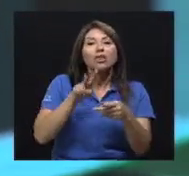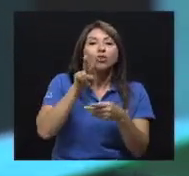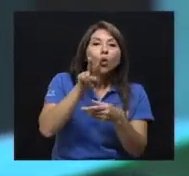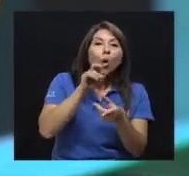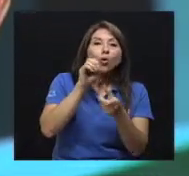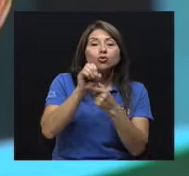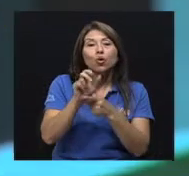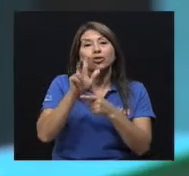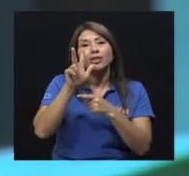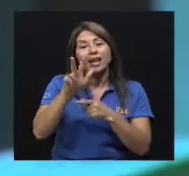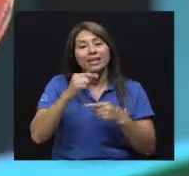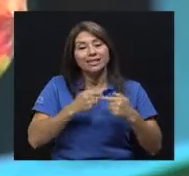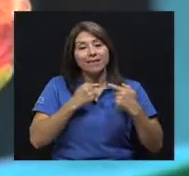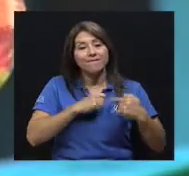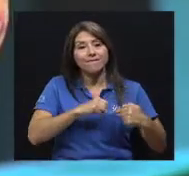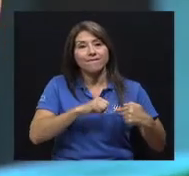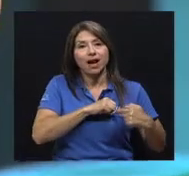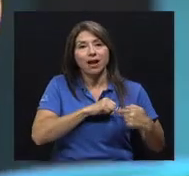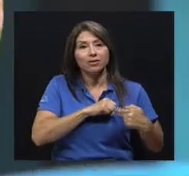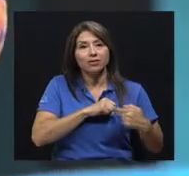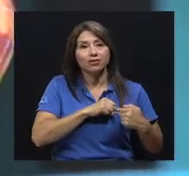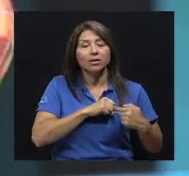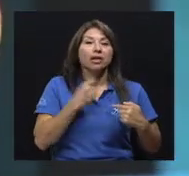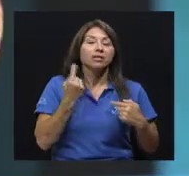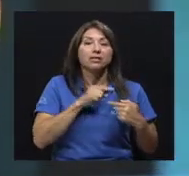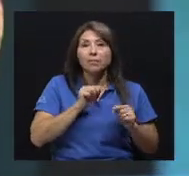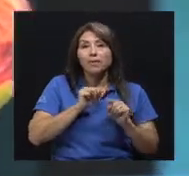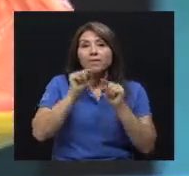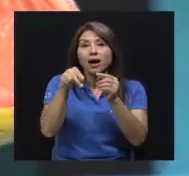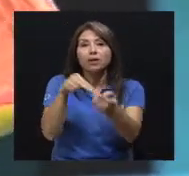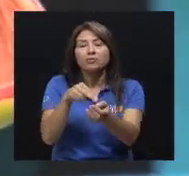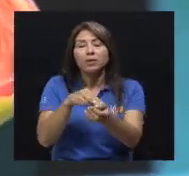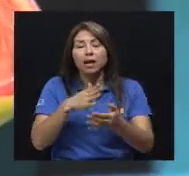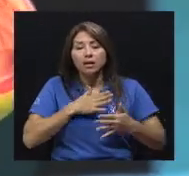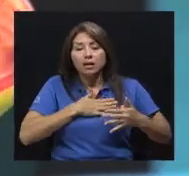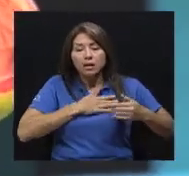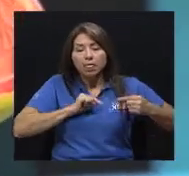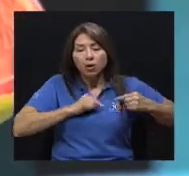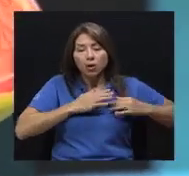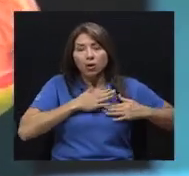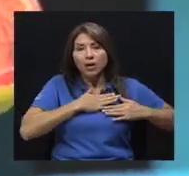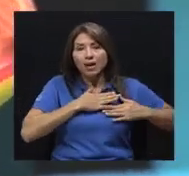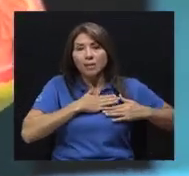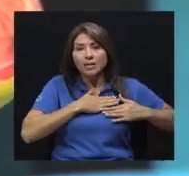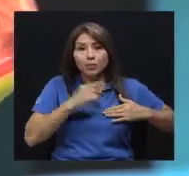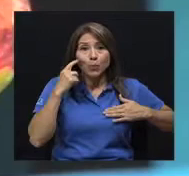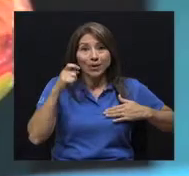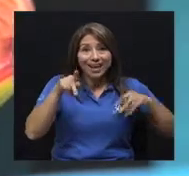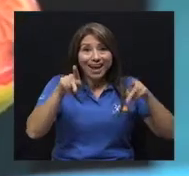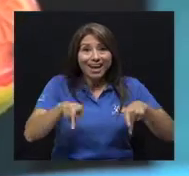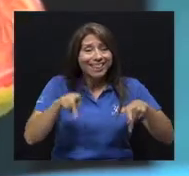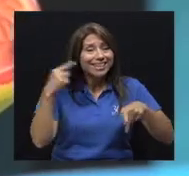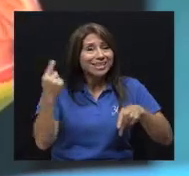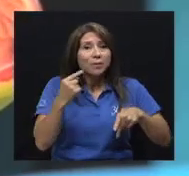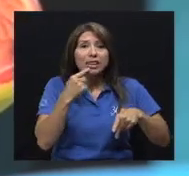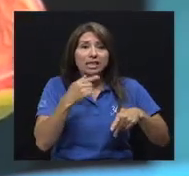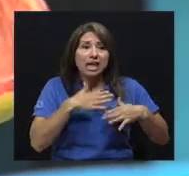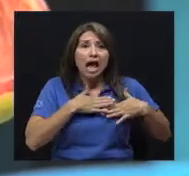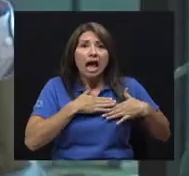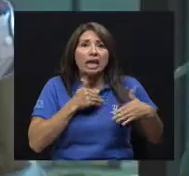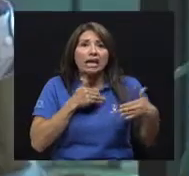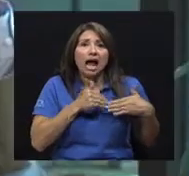miocardio y que a cada rato ingresan al hospital por dolor en el pecho, porque están teniendo lo que la gente